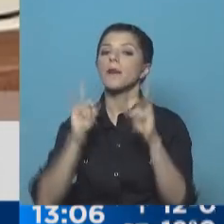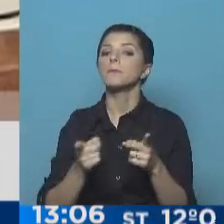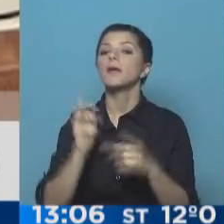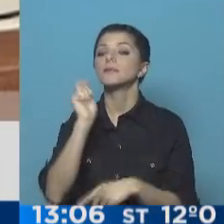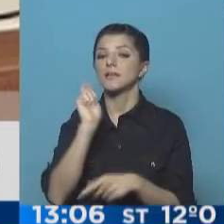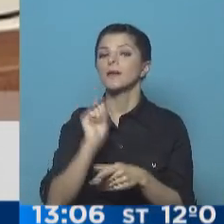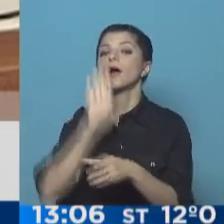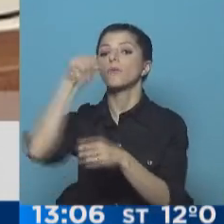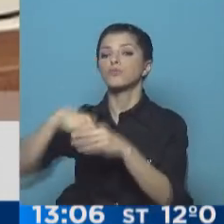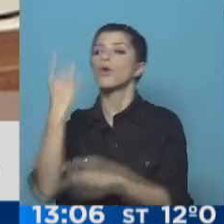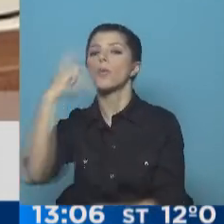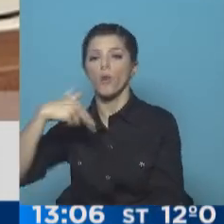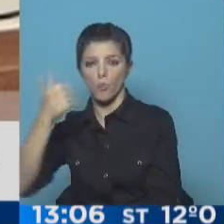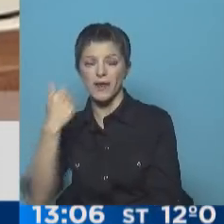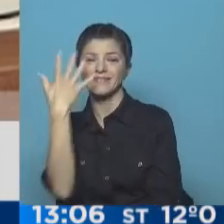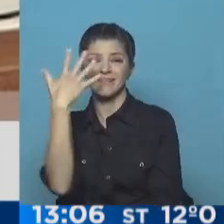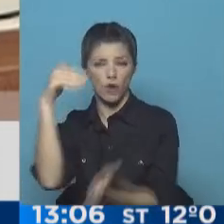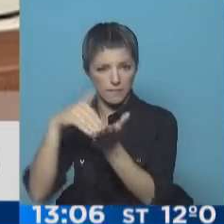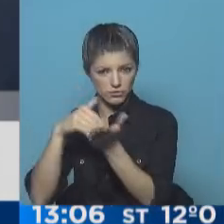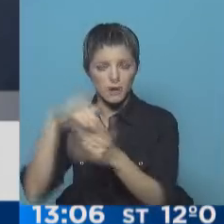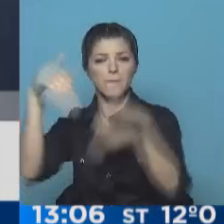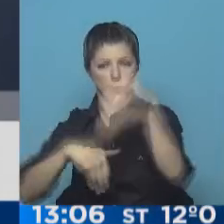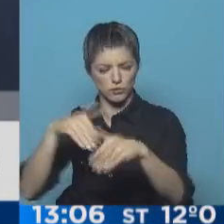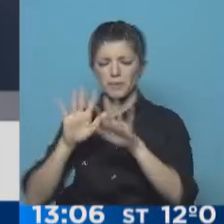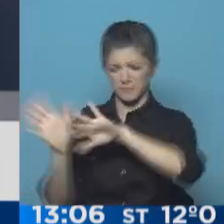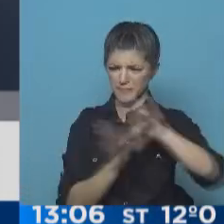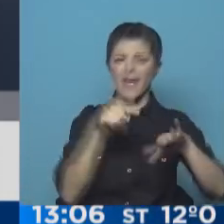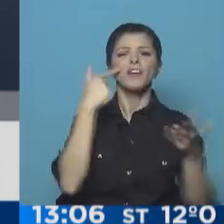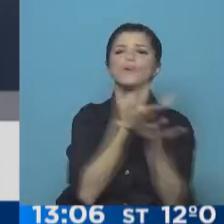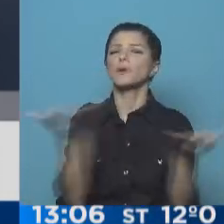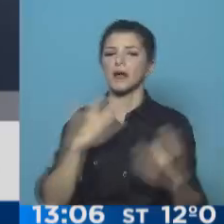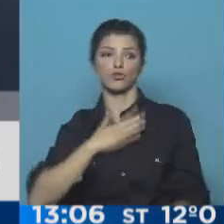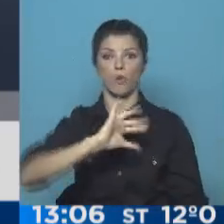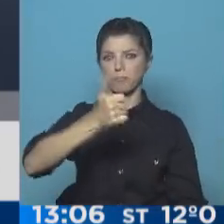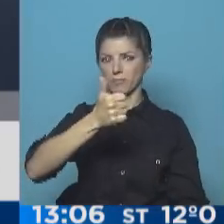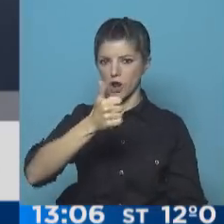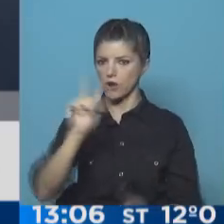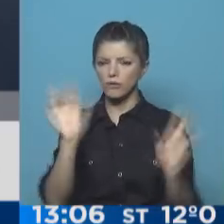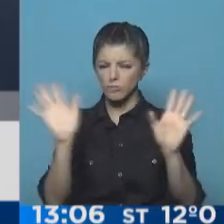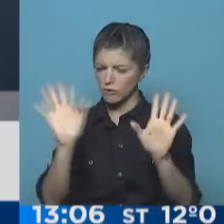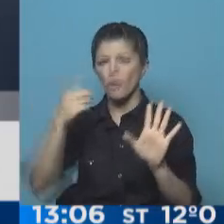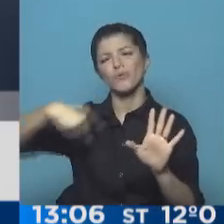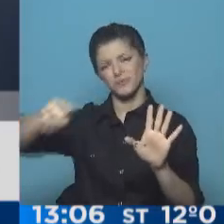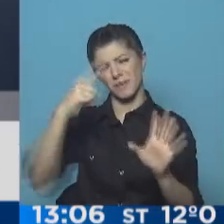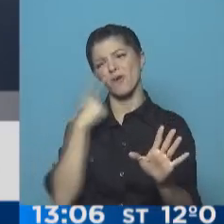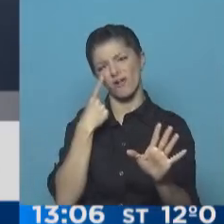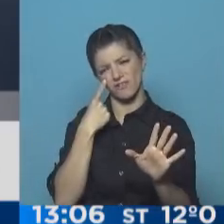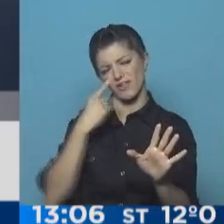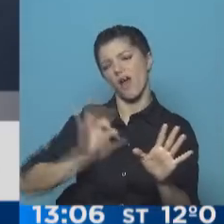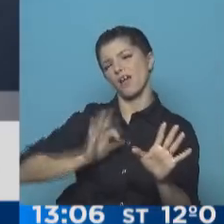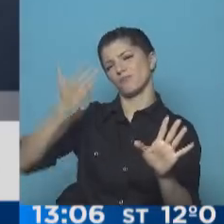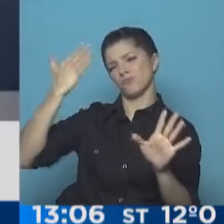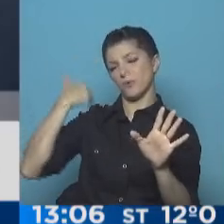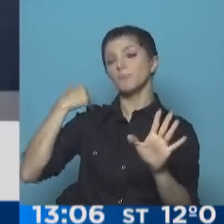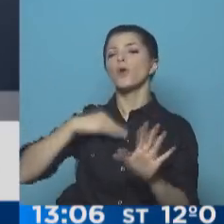interna de una más de 5 millones de votos ahora esto que nos da triunfalismo no todos saben me conocen hace muchos años saben que cuando uno